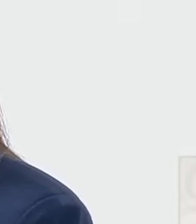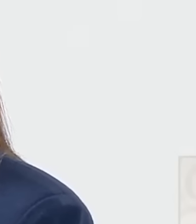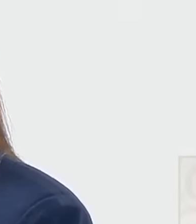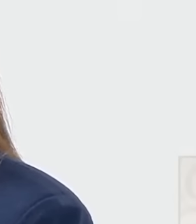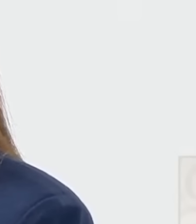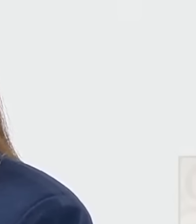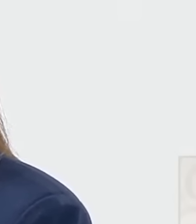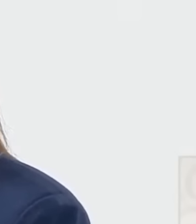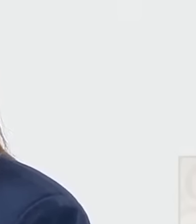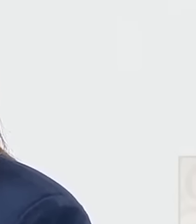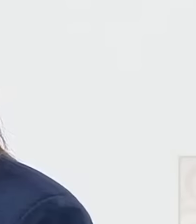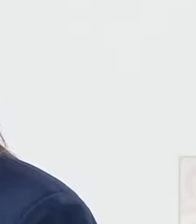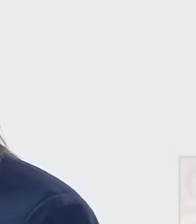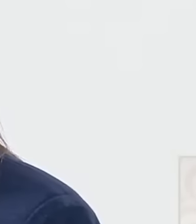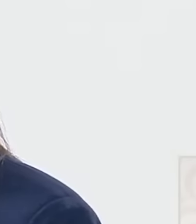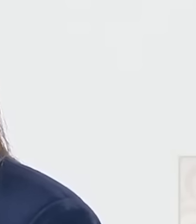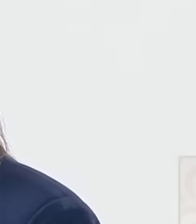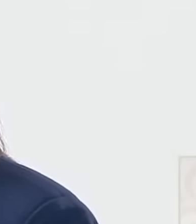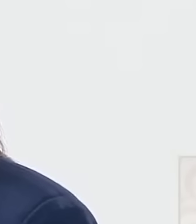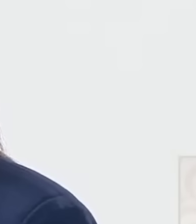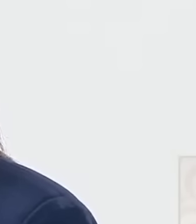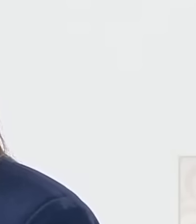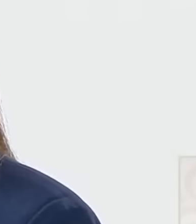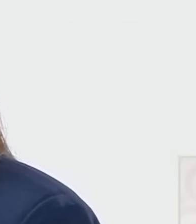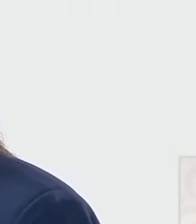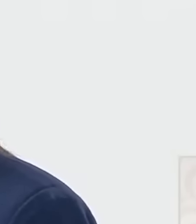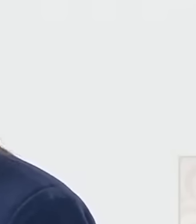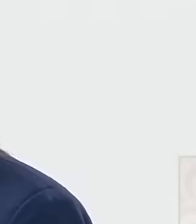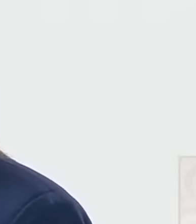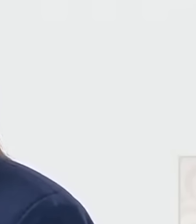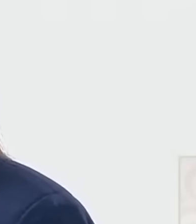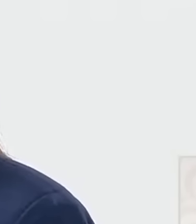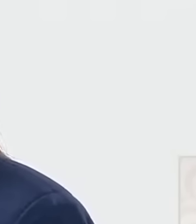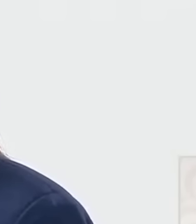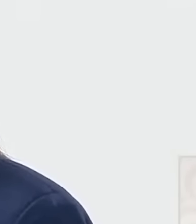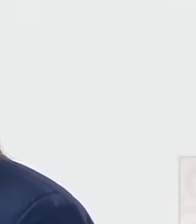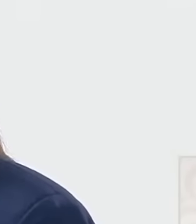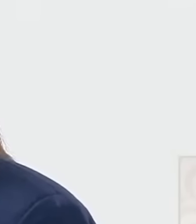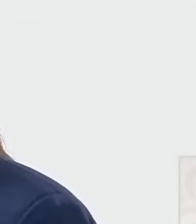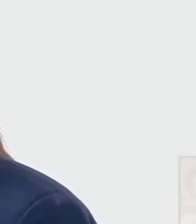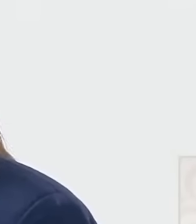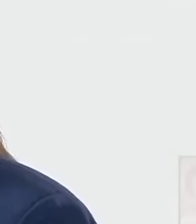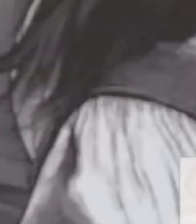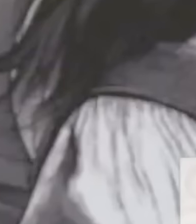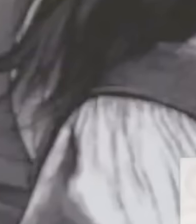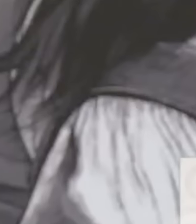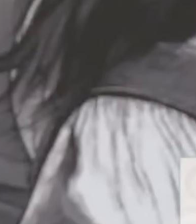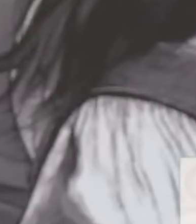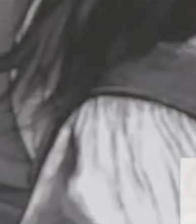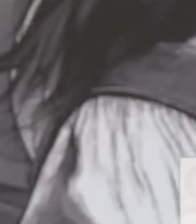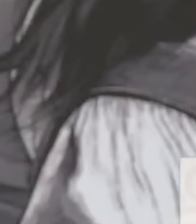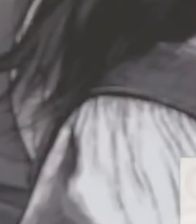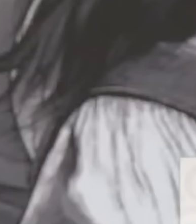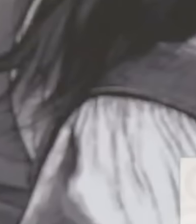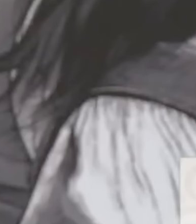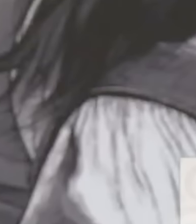presidenta cuestionó el origen de la violencia. ¿Están pagados? Esta idea que quisieron generar internacionalmente de que